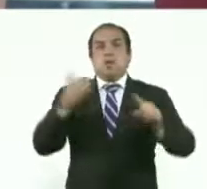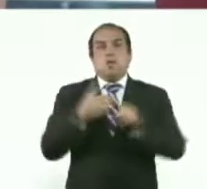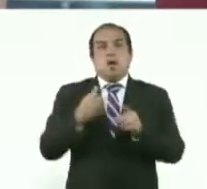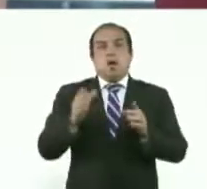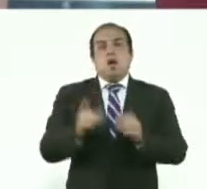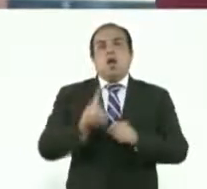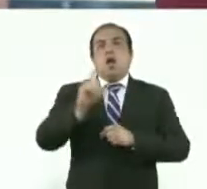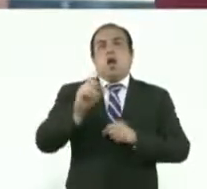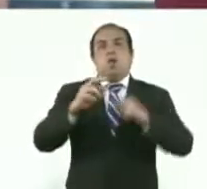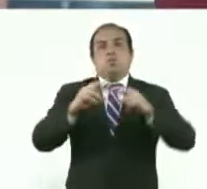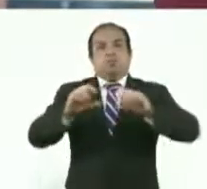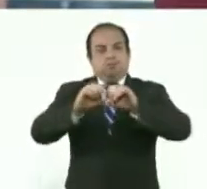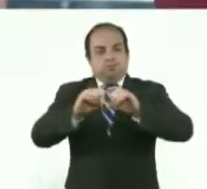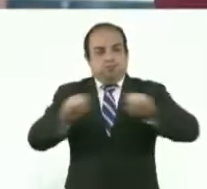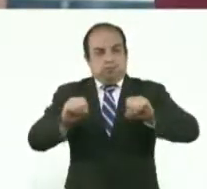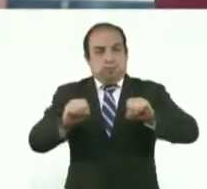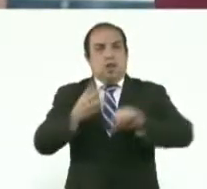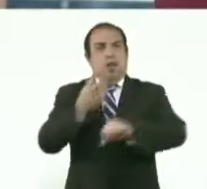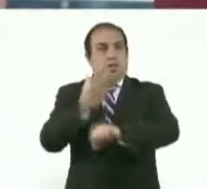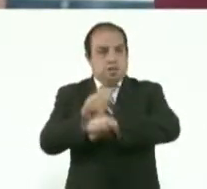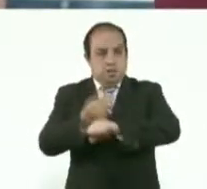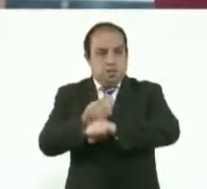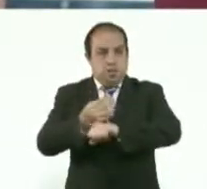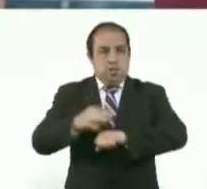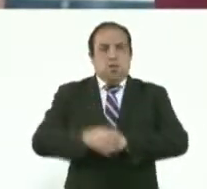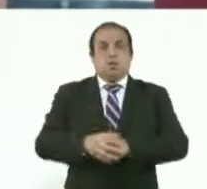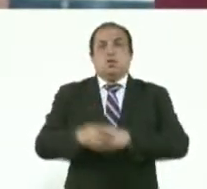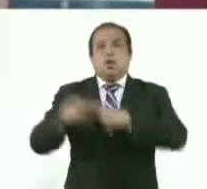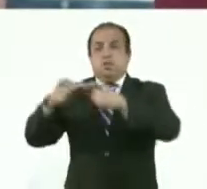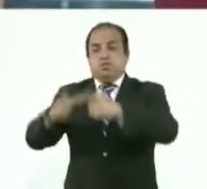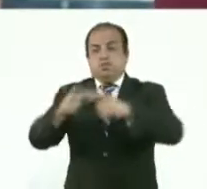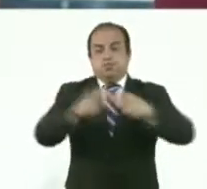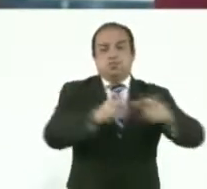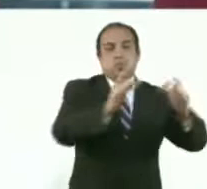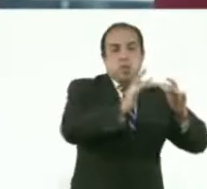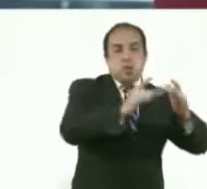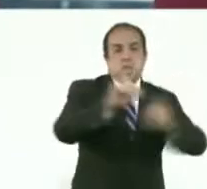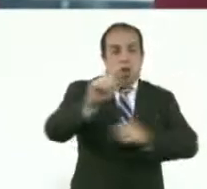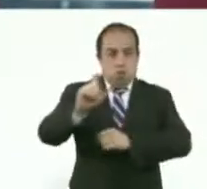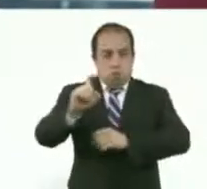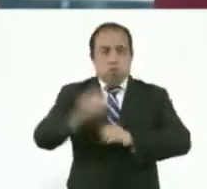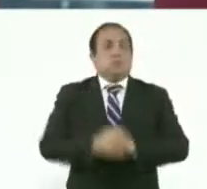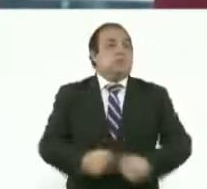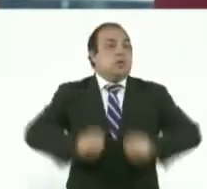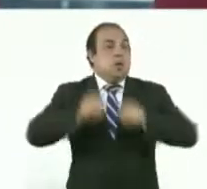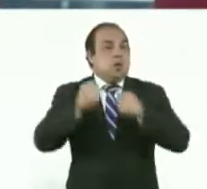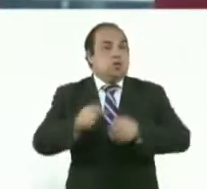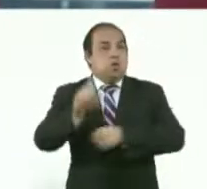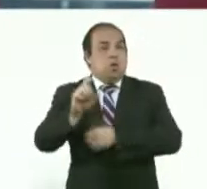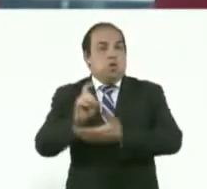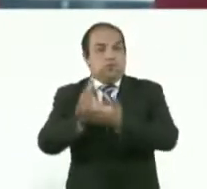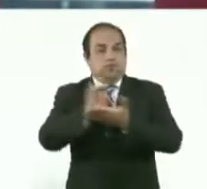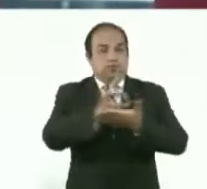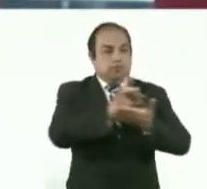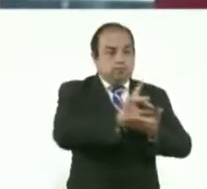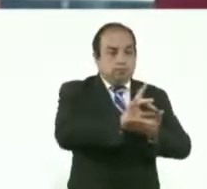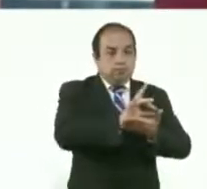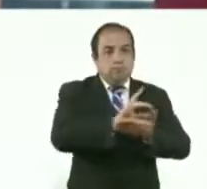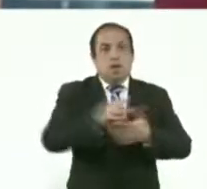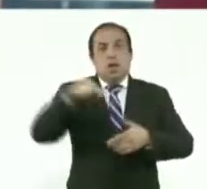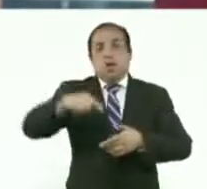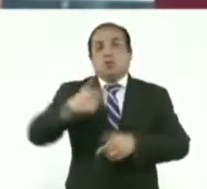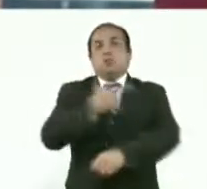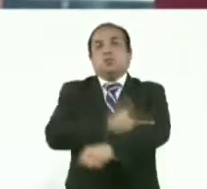sobre todo la sectorización de la red y garantizar el suministro de agua para